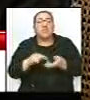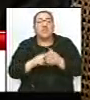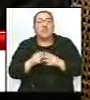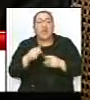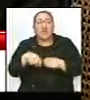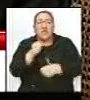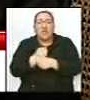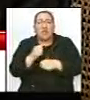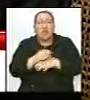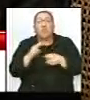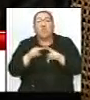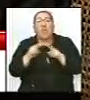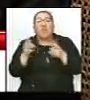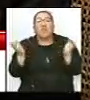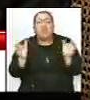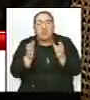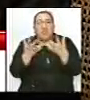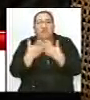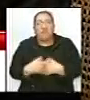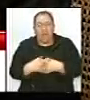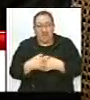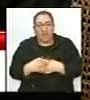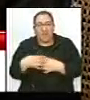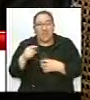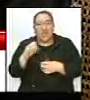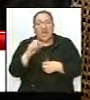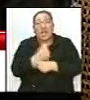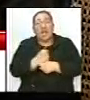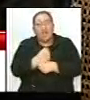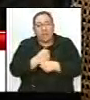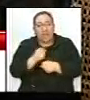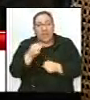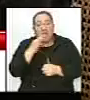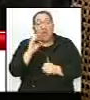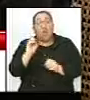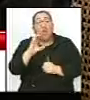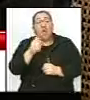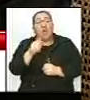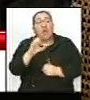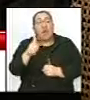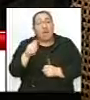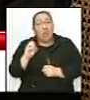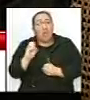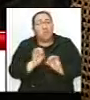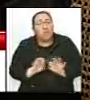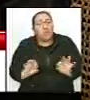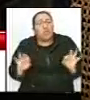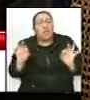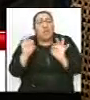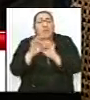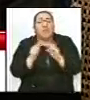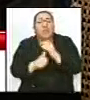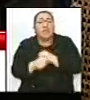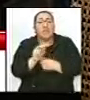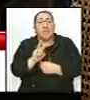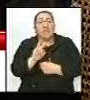cacao, café, que son dos productos bandera del BRAE, que son productos